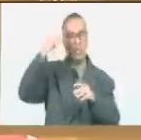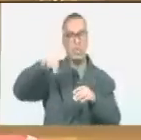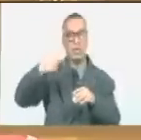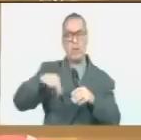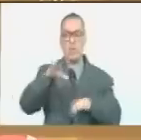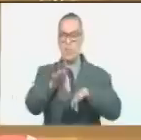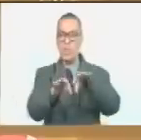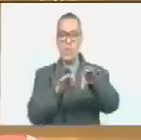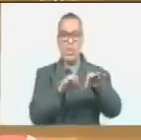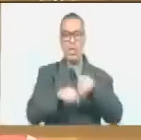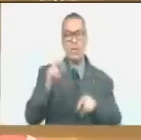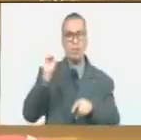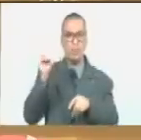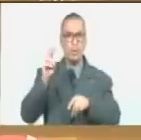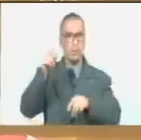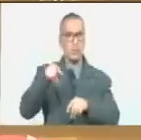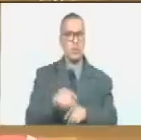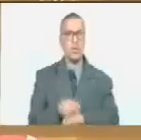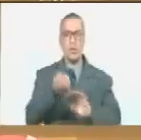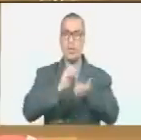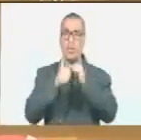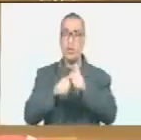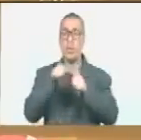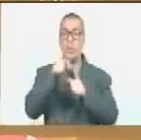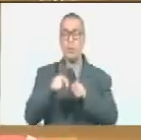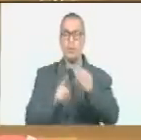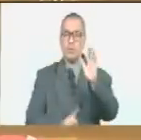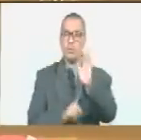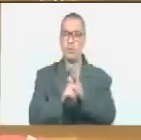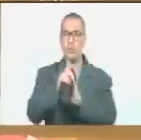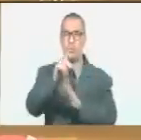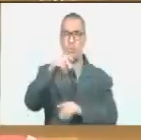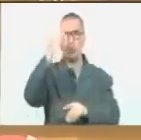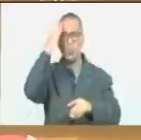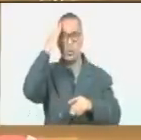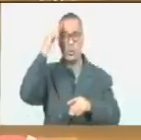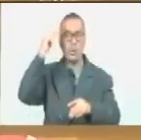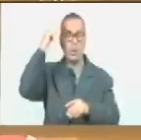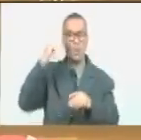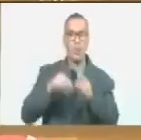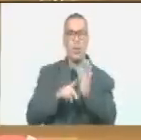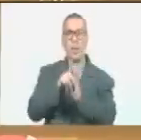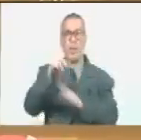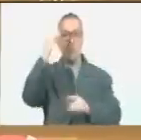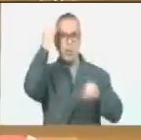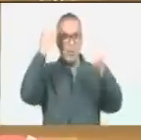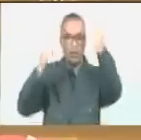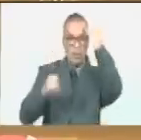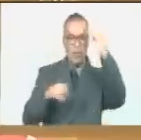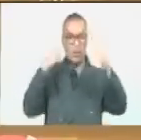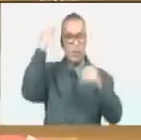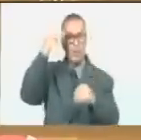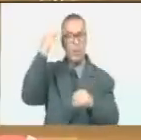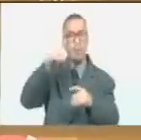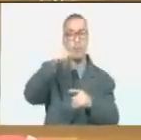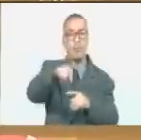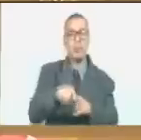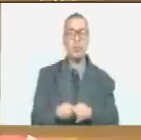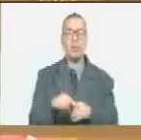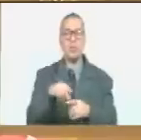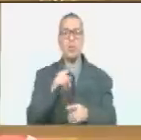del Ajedrez en Venezuela, como deporte para desarrollar la agilidad mental, estrategia y pensamiento